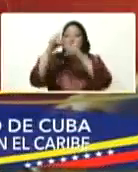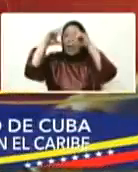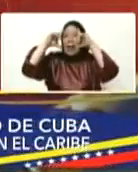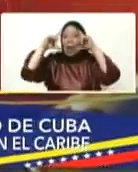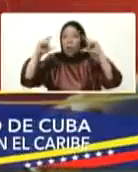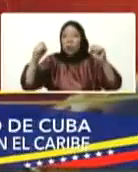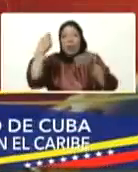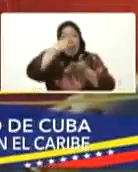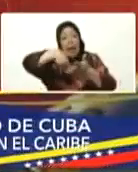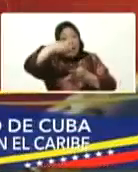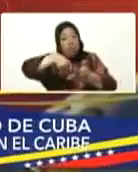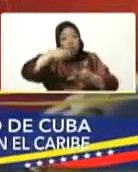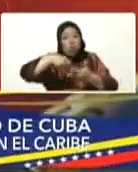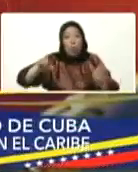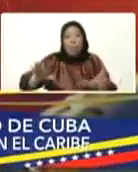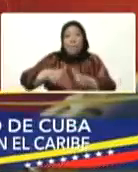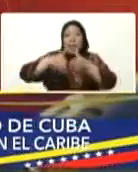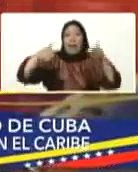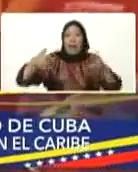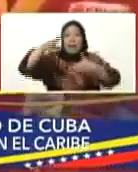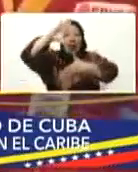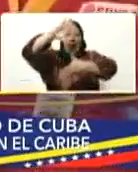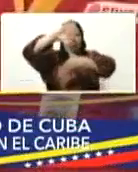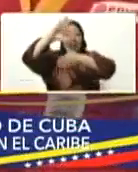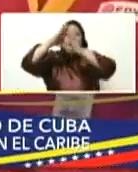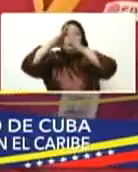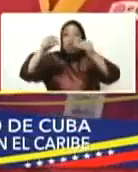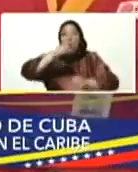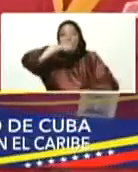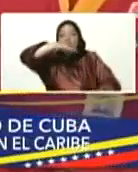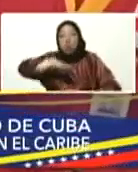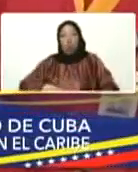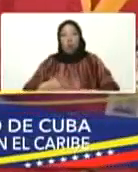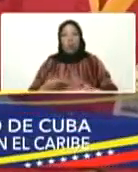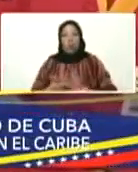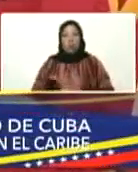grandes escritores que haya tenido América en toda su historia.